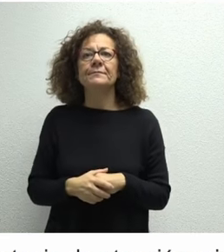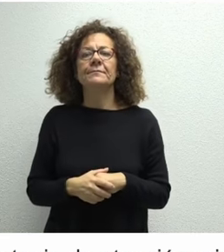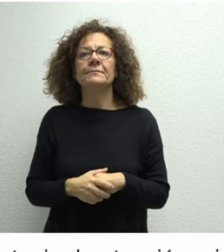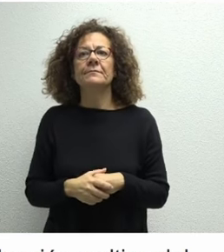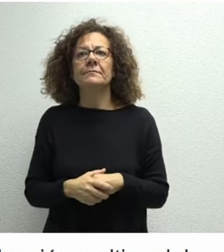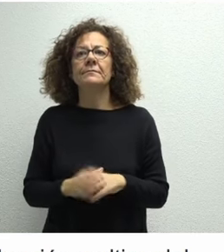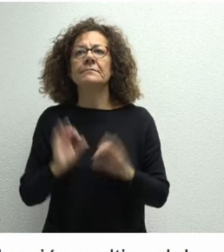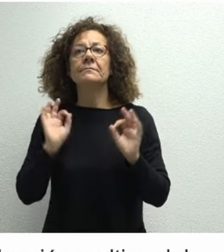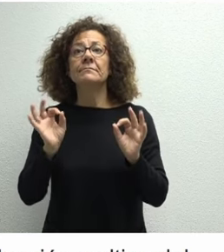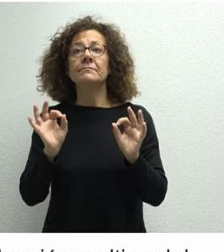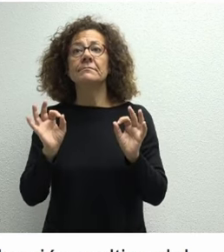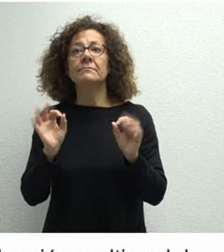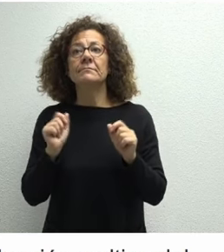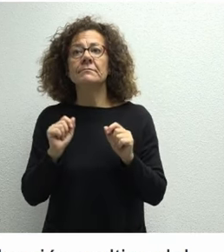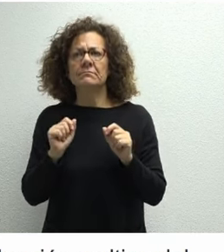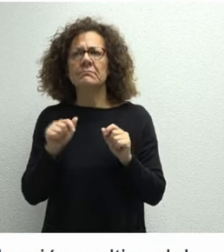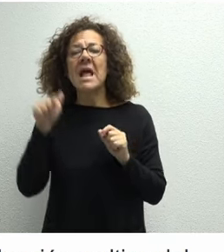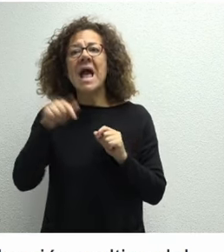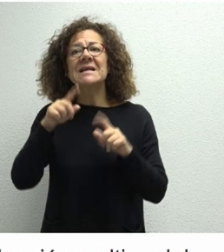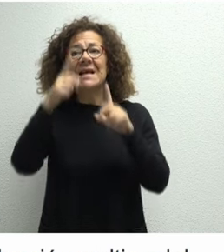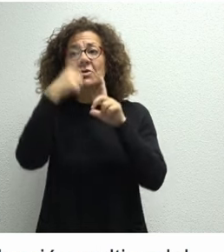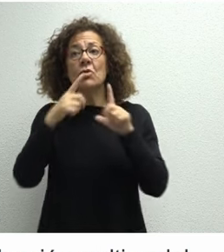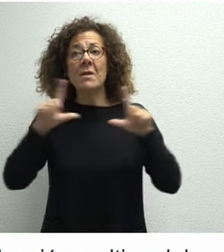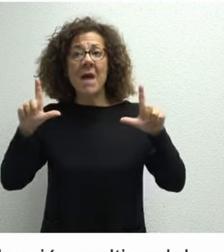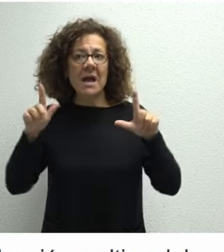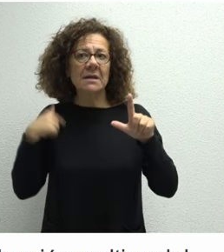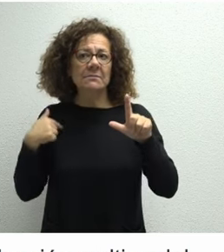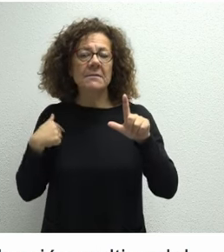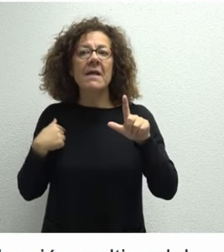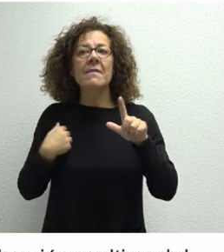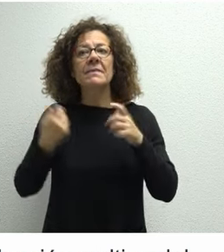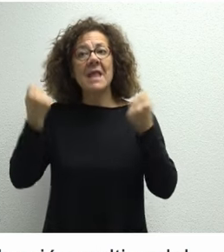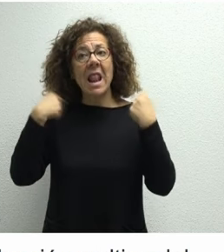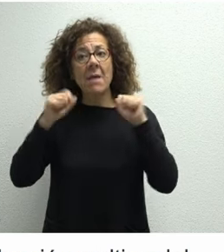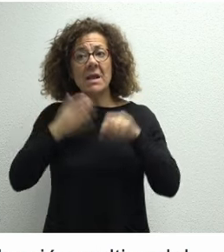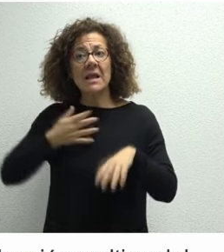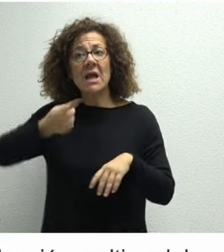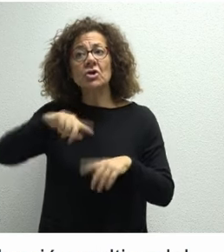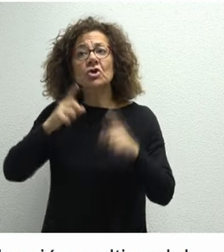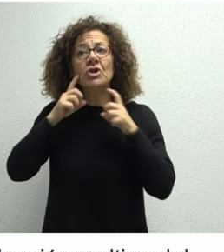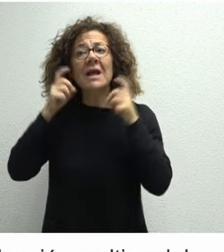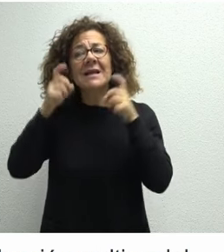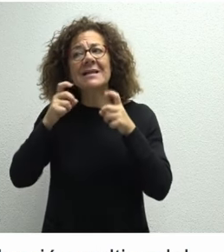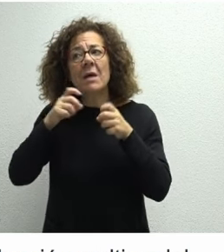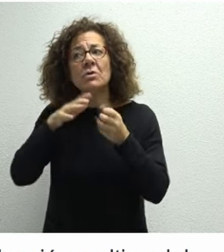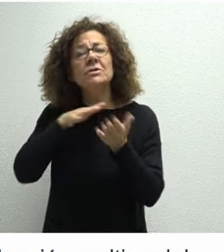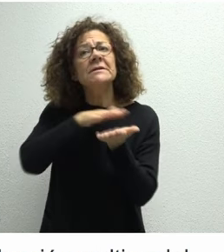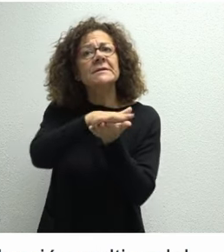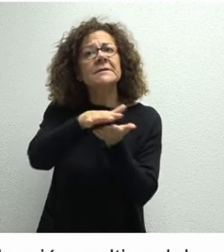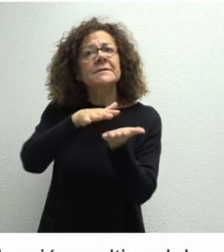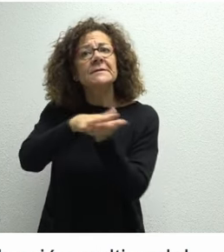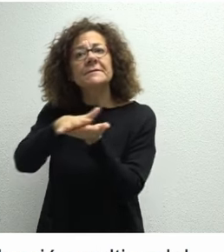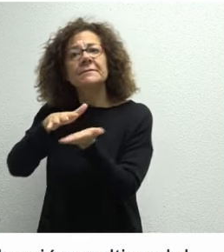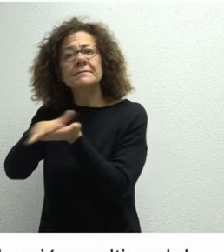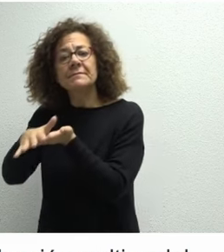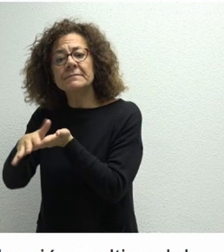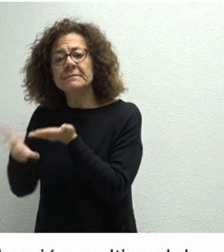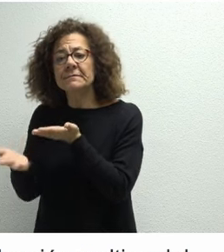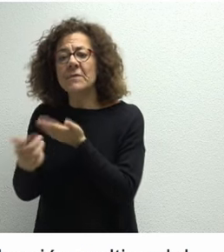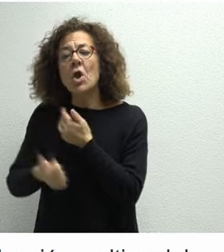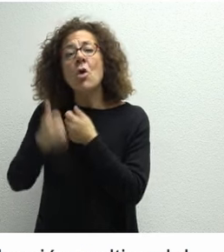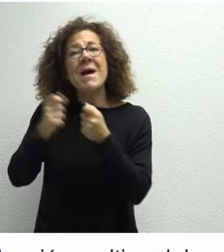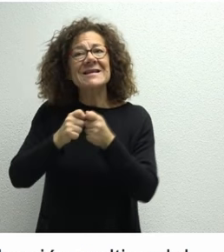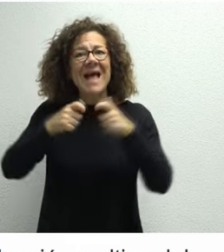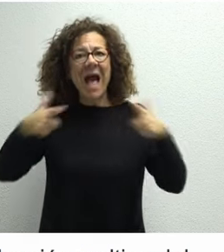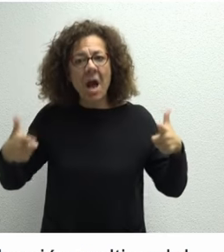vale Esta es una imagen como decimos de la práctica en la que nosotros intentamos hacer un abordaje eh lo más